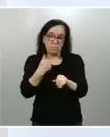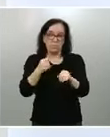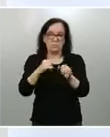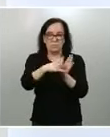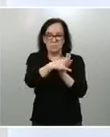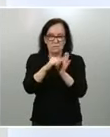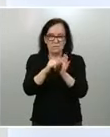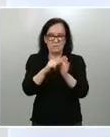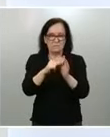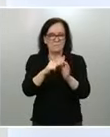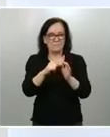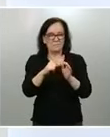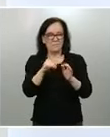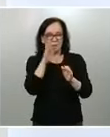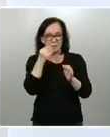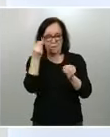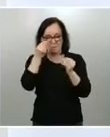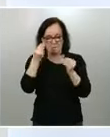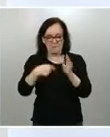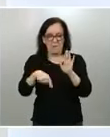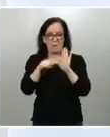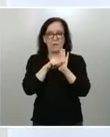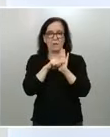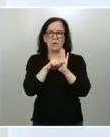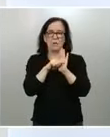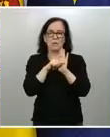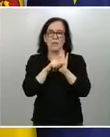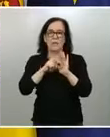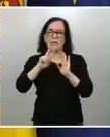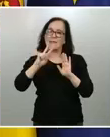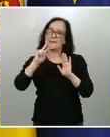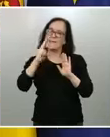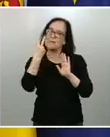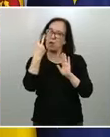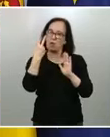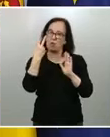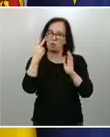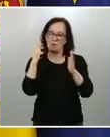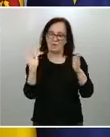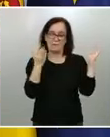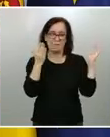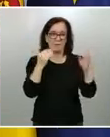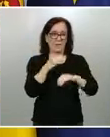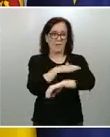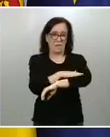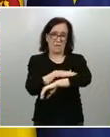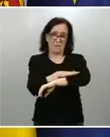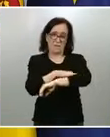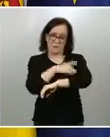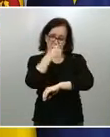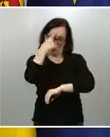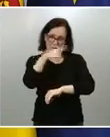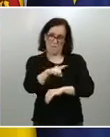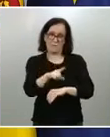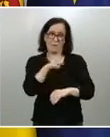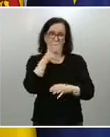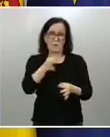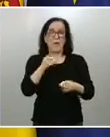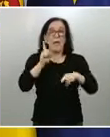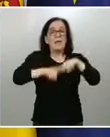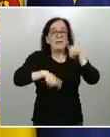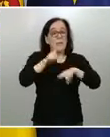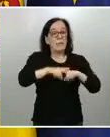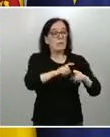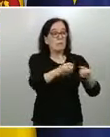concebida para una segunda fase pero bueno el ministro se lo sabe mucho más porque vamos en función de lo que salida nos va diciendo